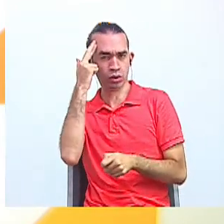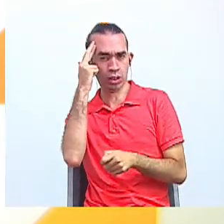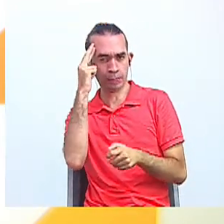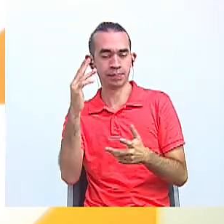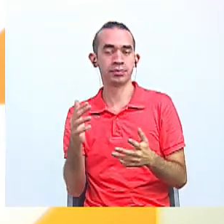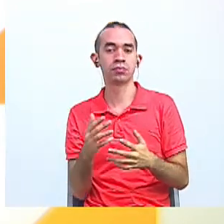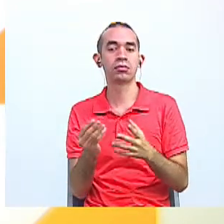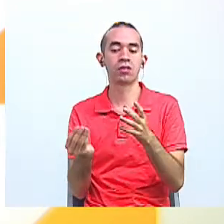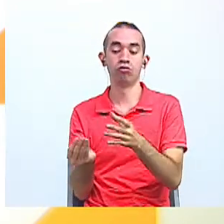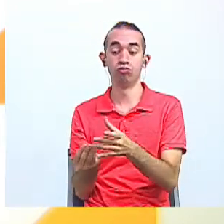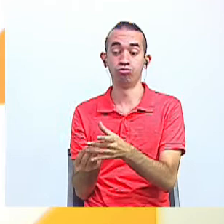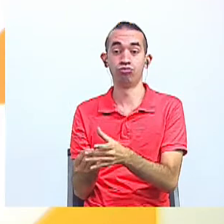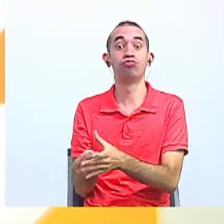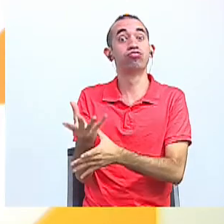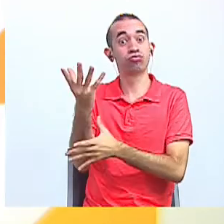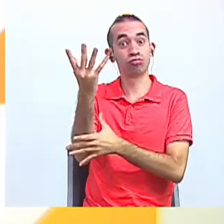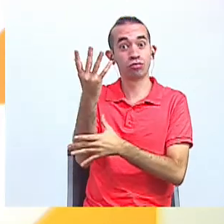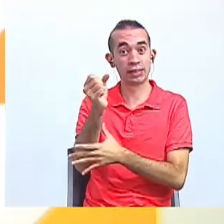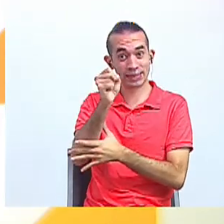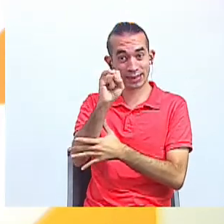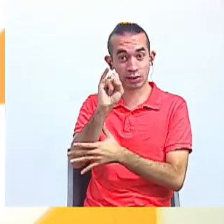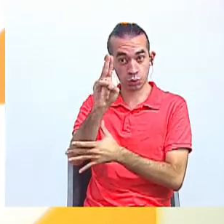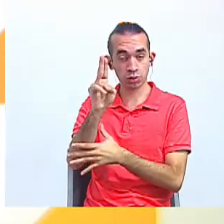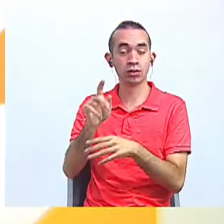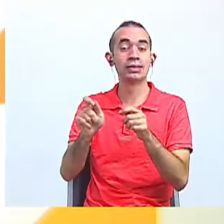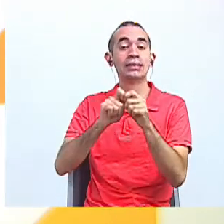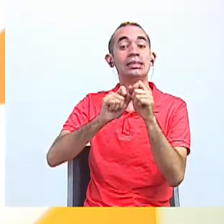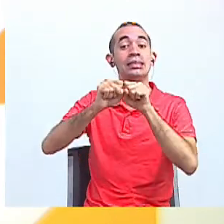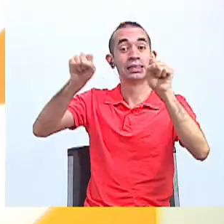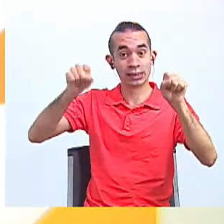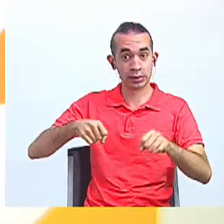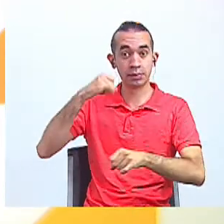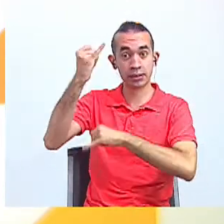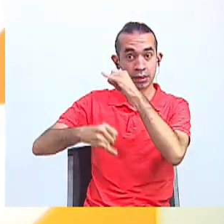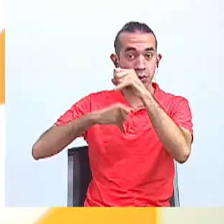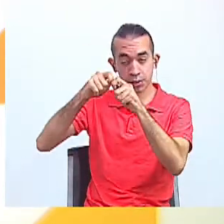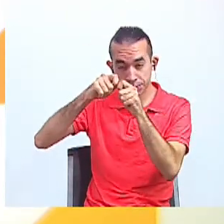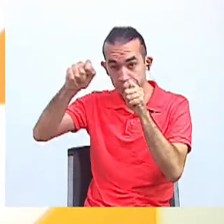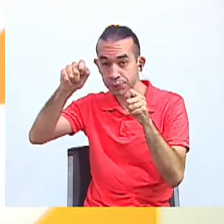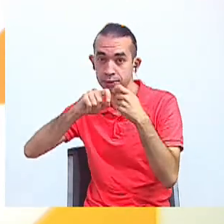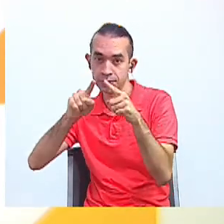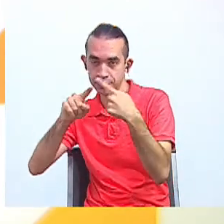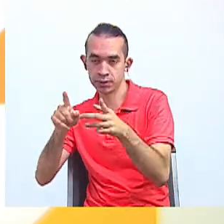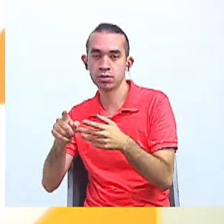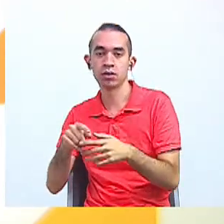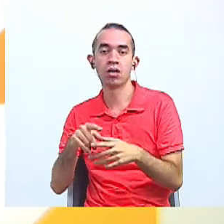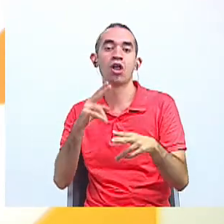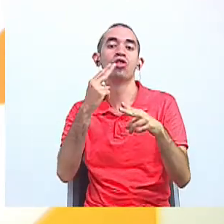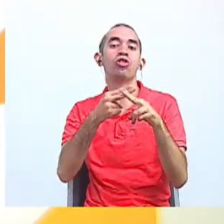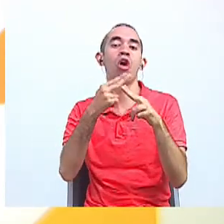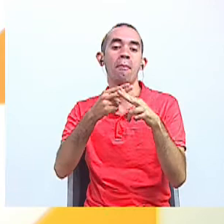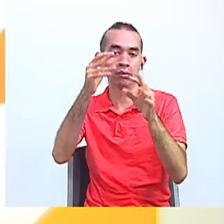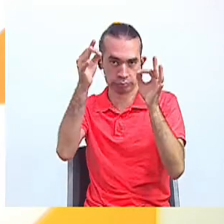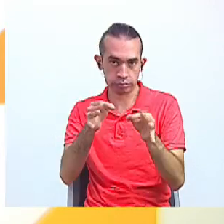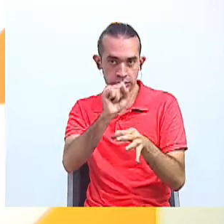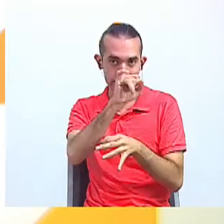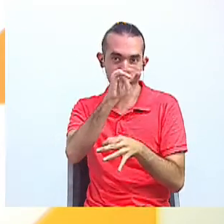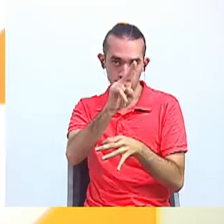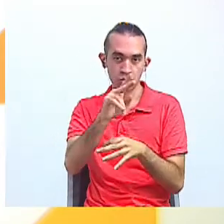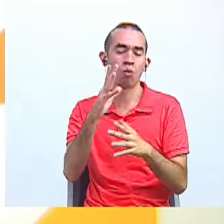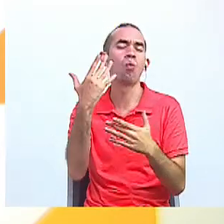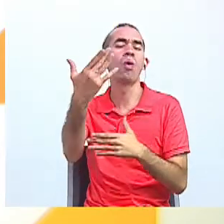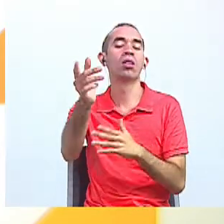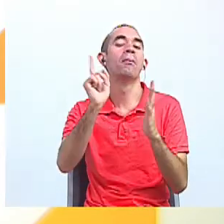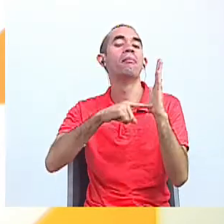como nació nuestro Sistema Internacional de Unidades, que adoptó este nombre hasta el año